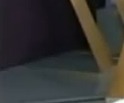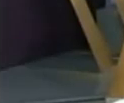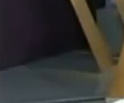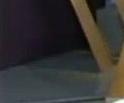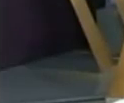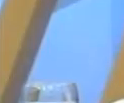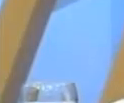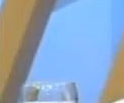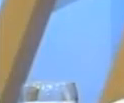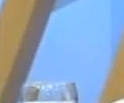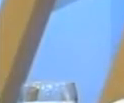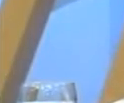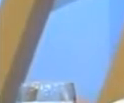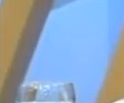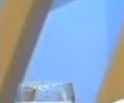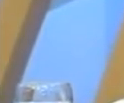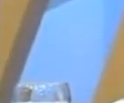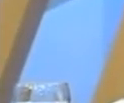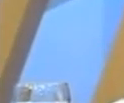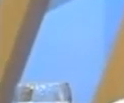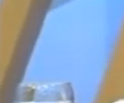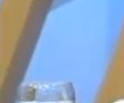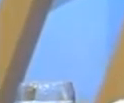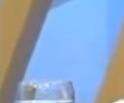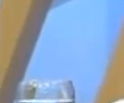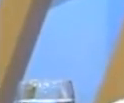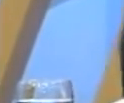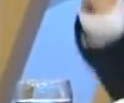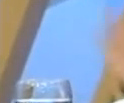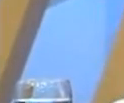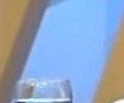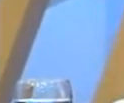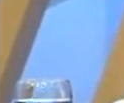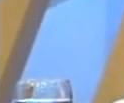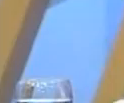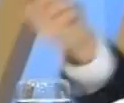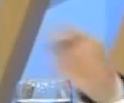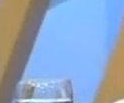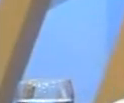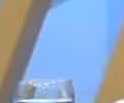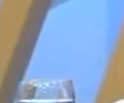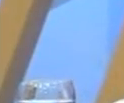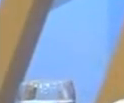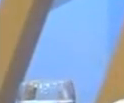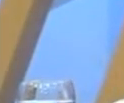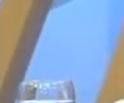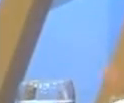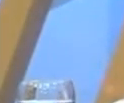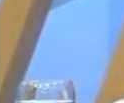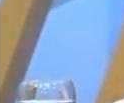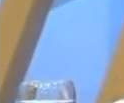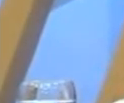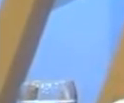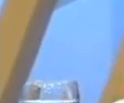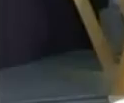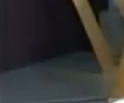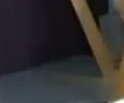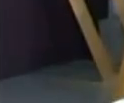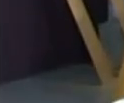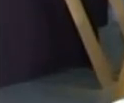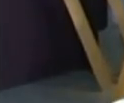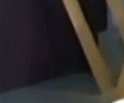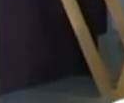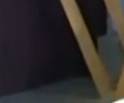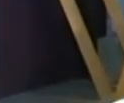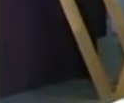dentro del límite de la ley, hay que empezar por casa, ¿no? Porque después nos quejamos de lo que hace uno, de lo que hace el otro. Empecemos nosotros. Bueno, ahí